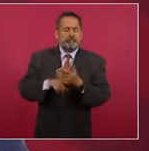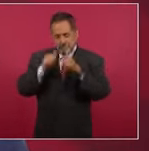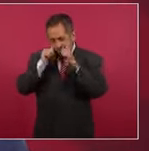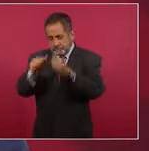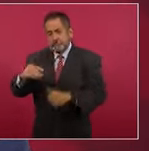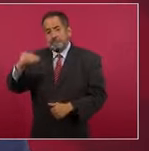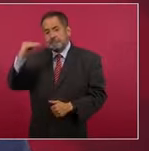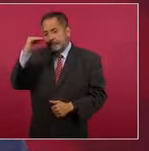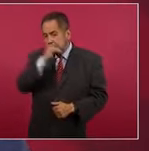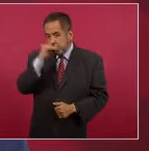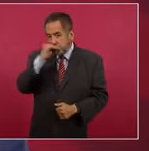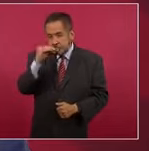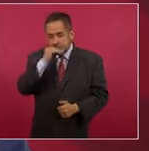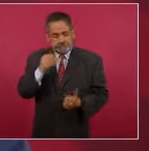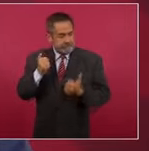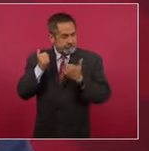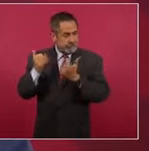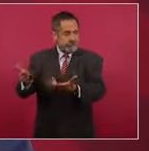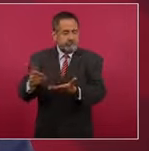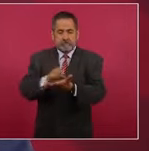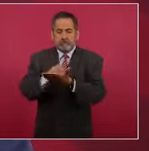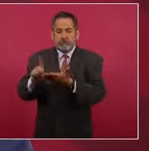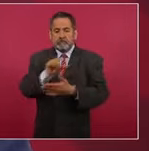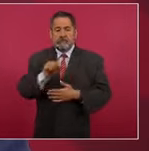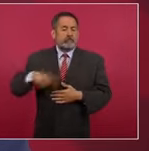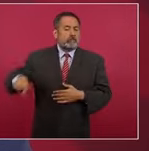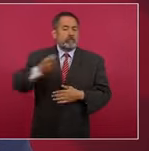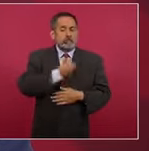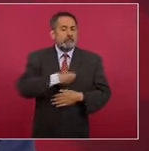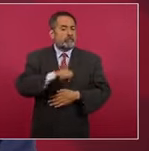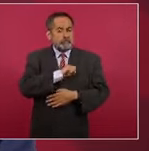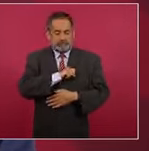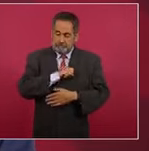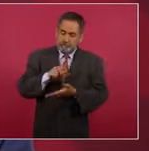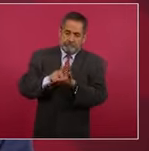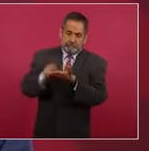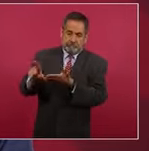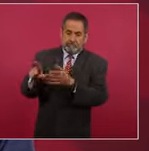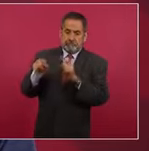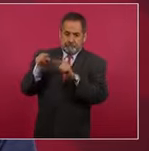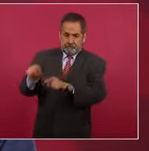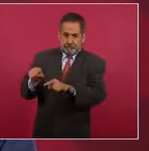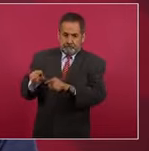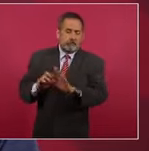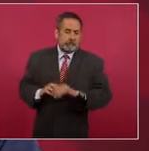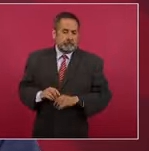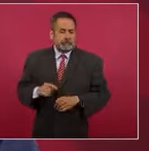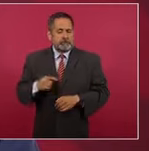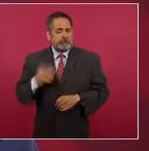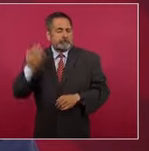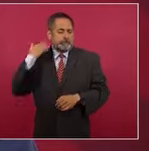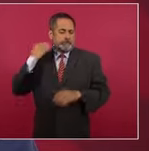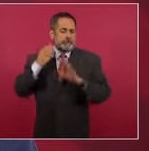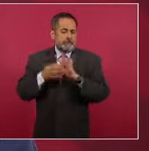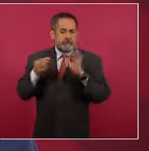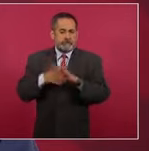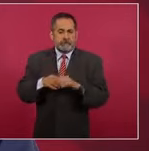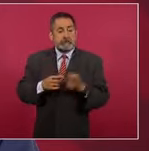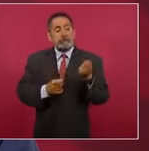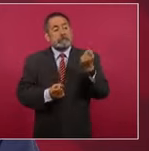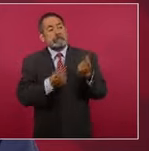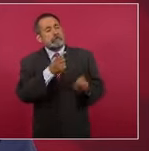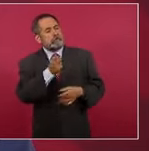Es garantizar el derecho a la salud, que no es, como lo hemos dicho en otras ocasiones, un